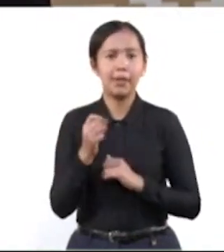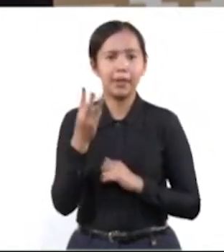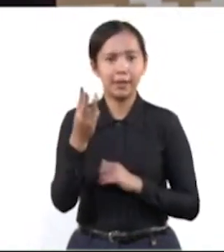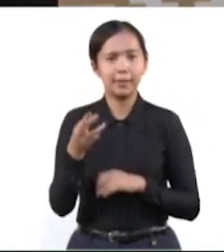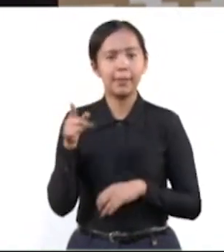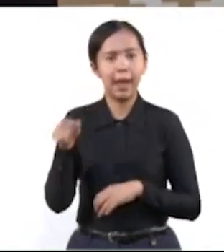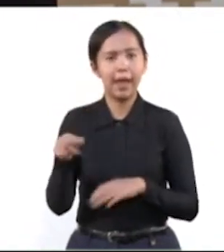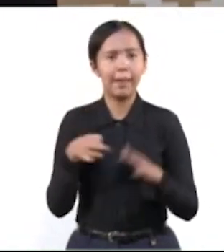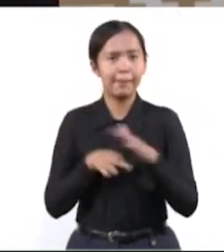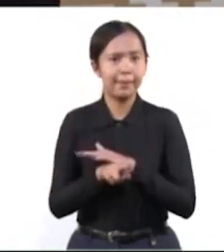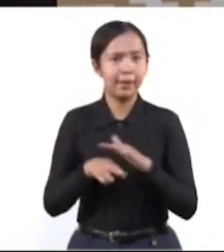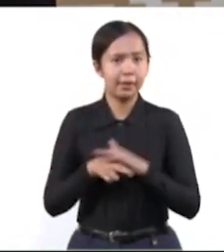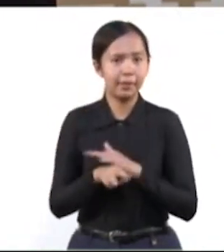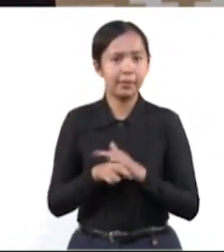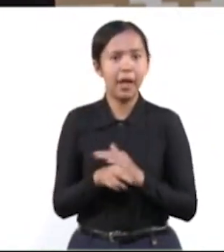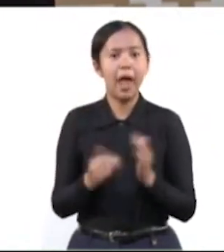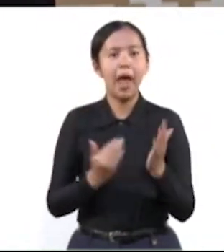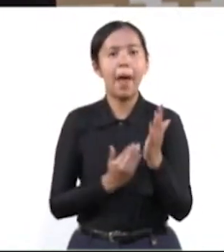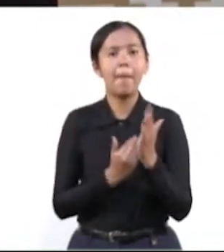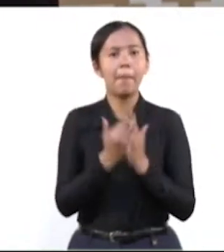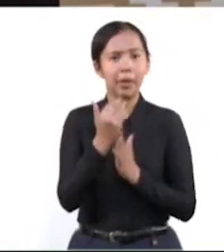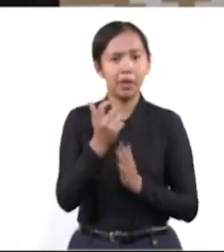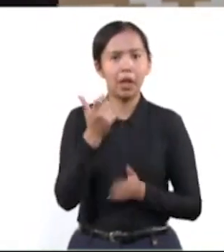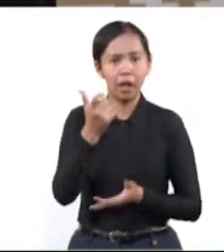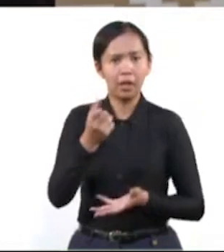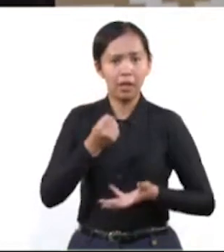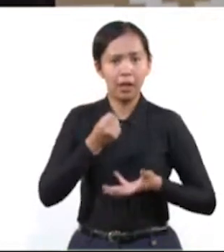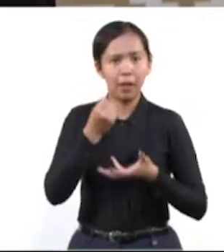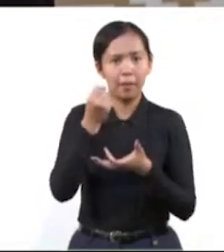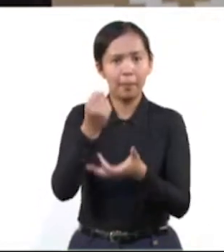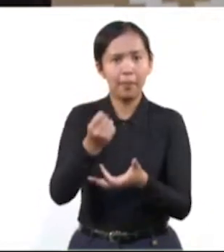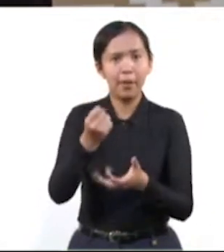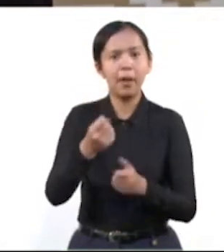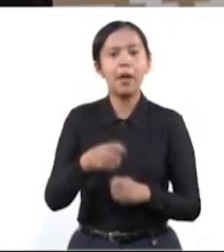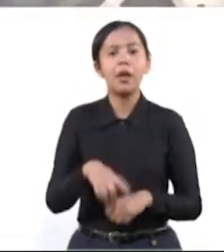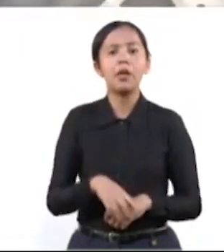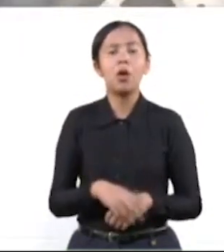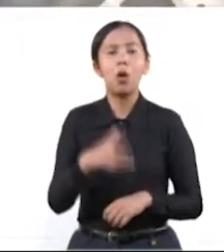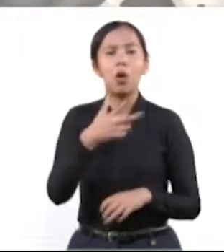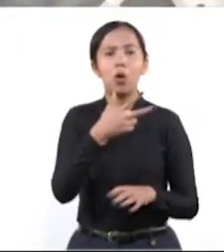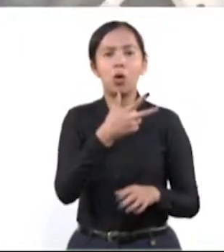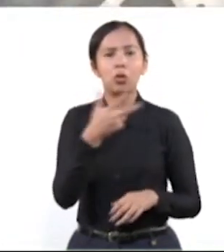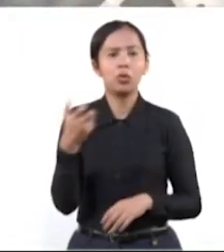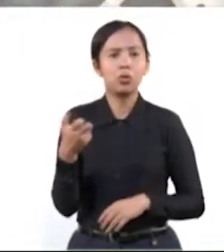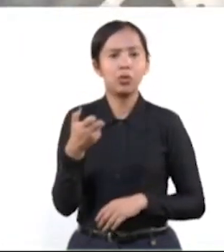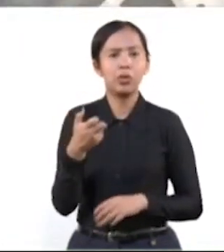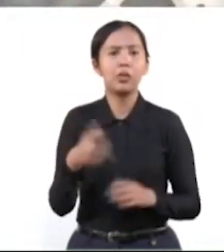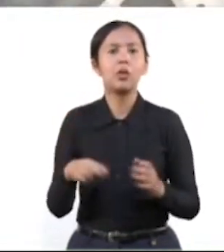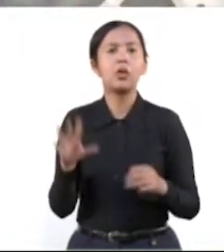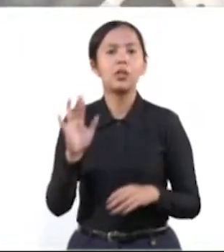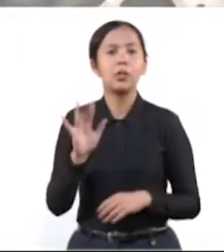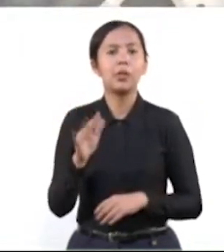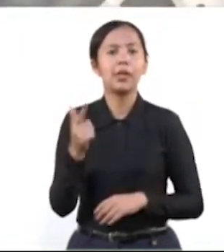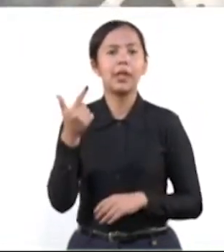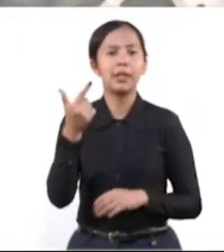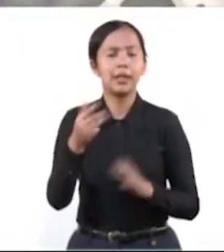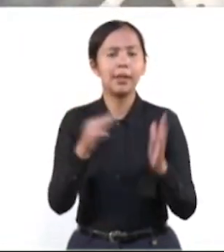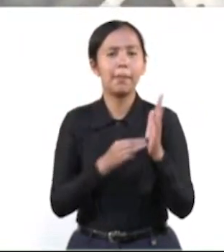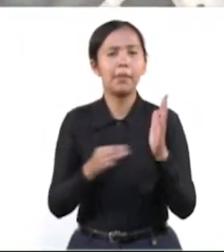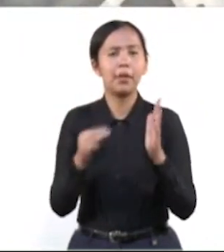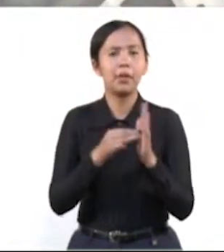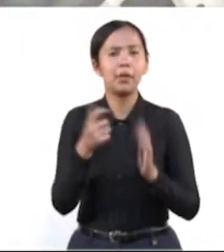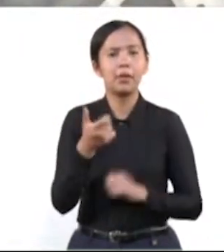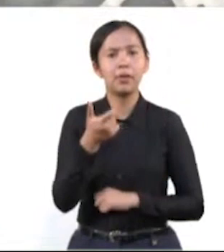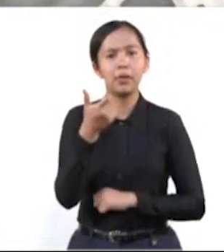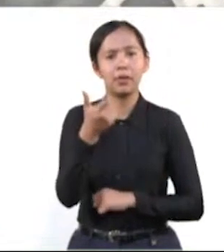de transporte colectivo Metro aumenta su presupuesto en 857 millones de pesos. Y comparado